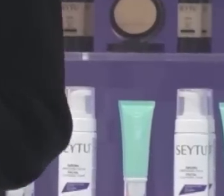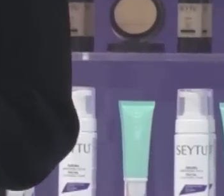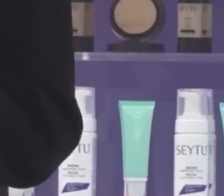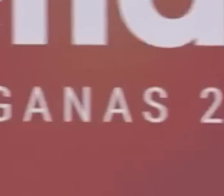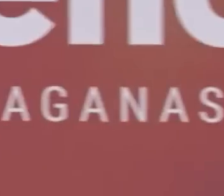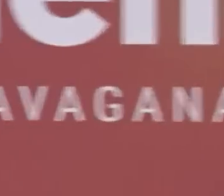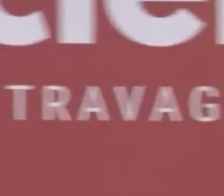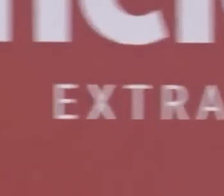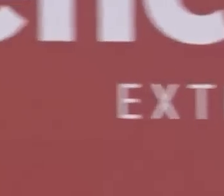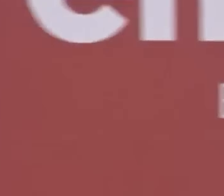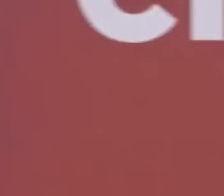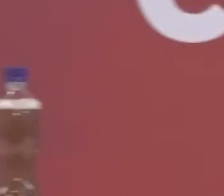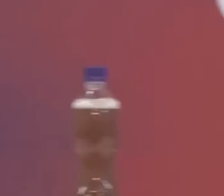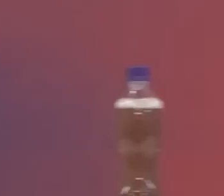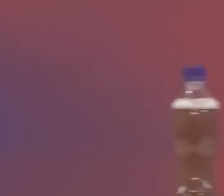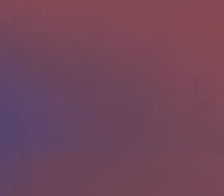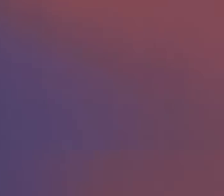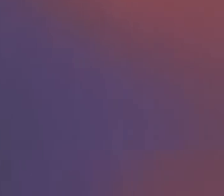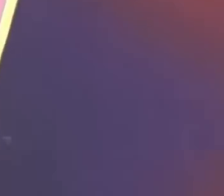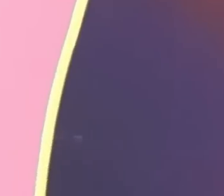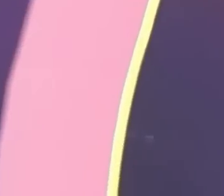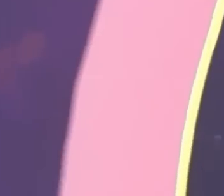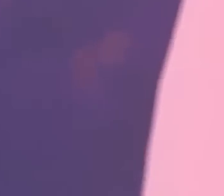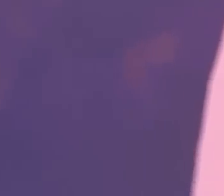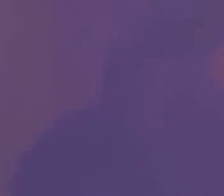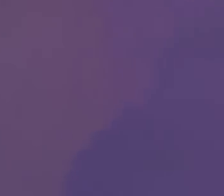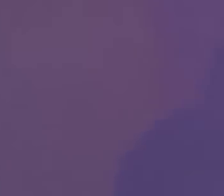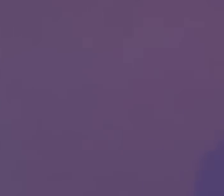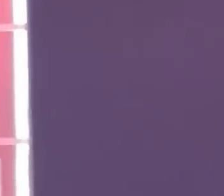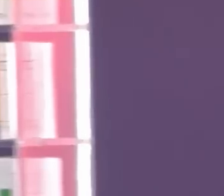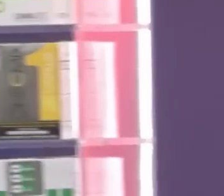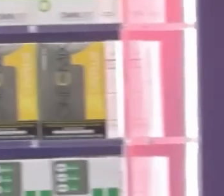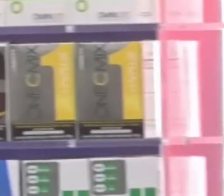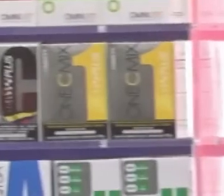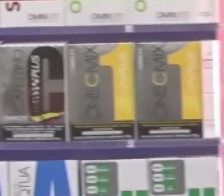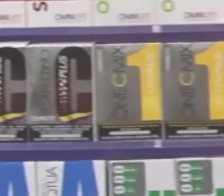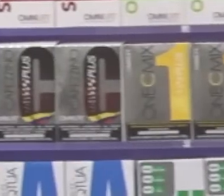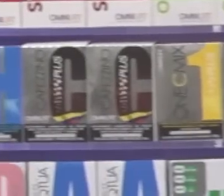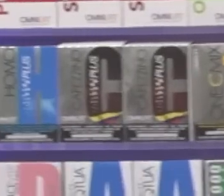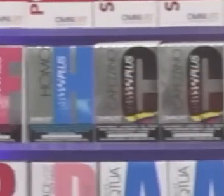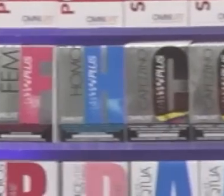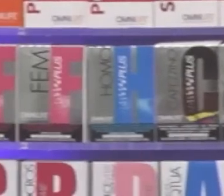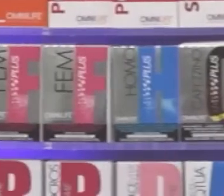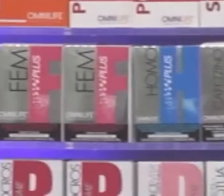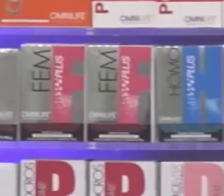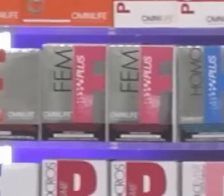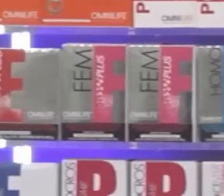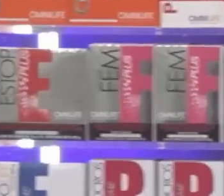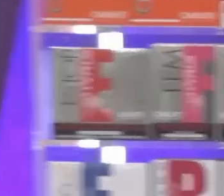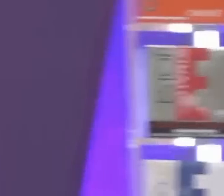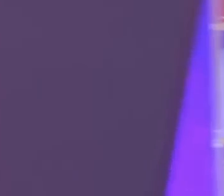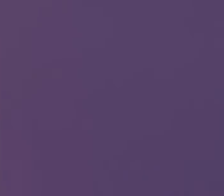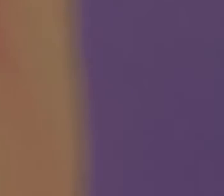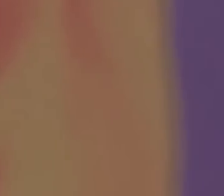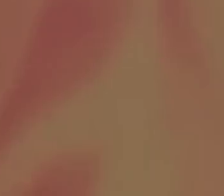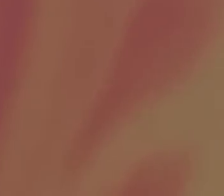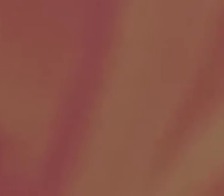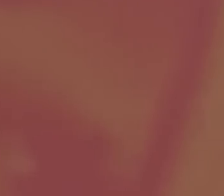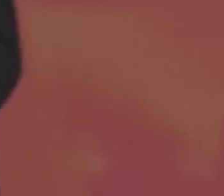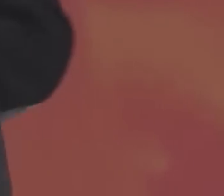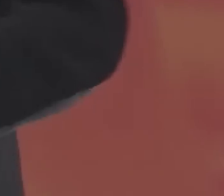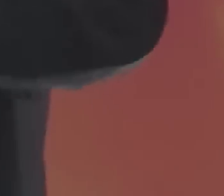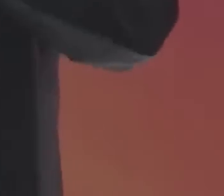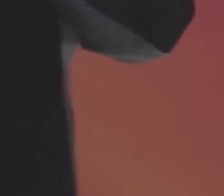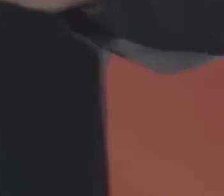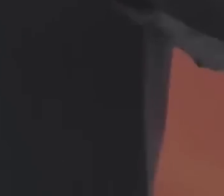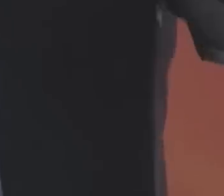estable. Y la decisión implicó tener que apagar todo un par de días y volver a